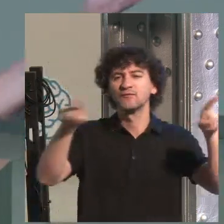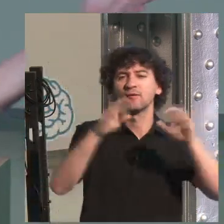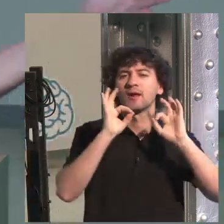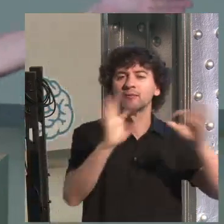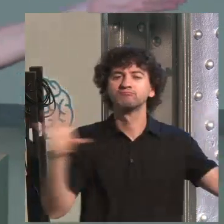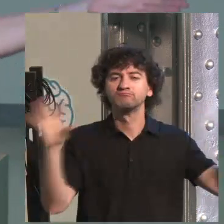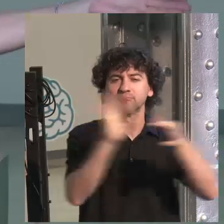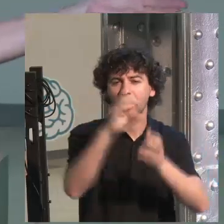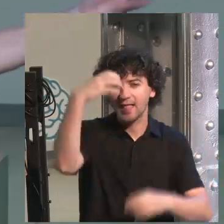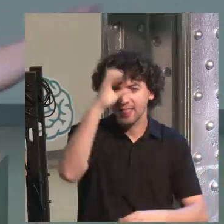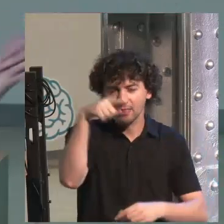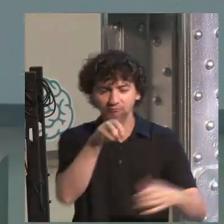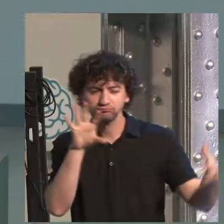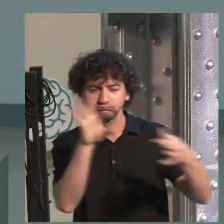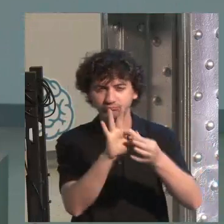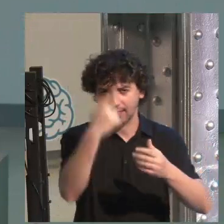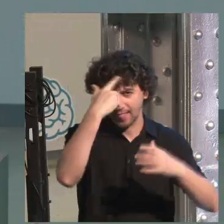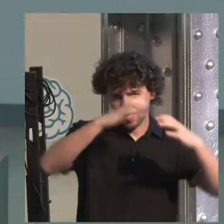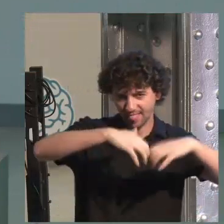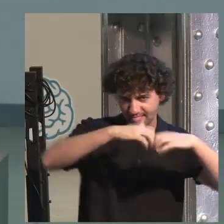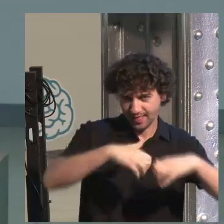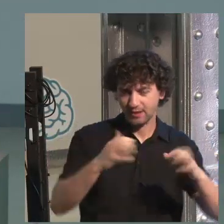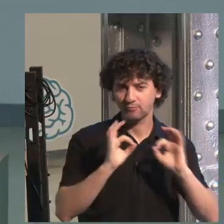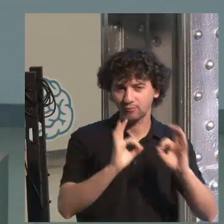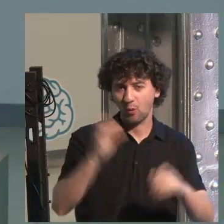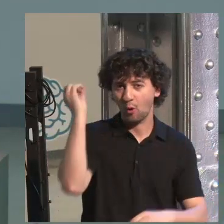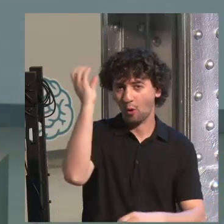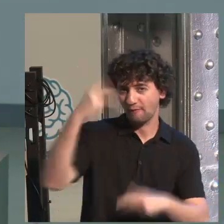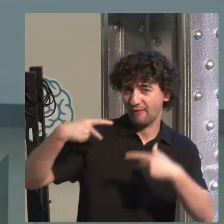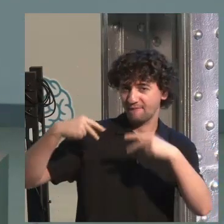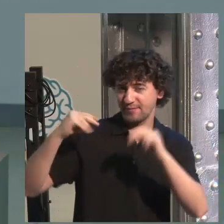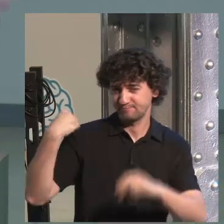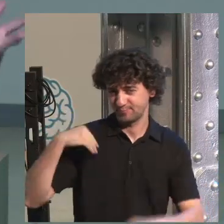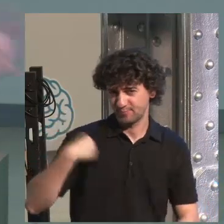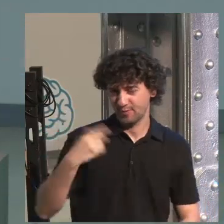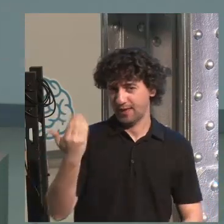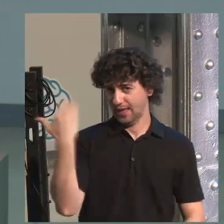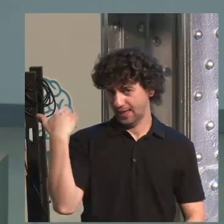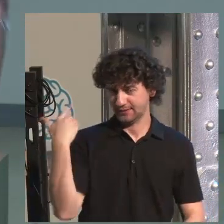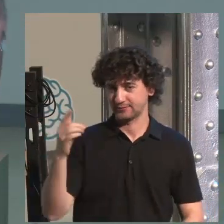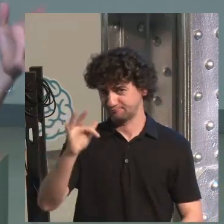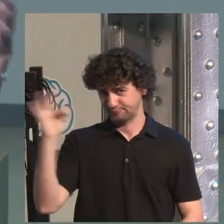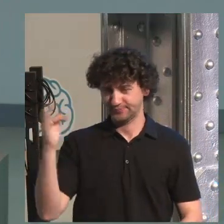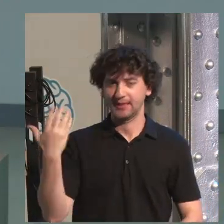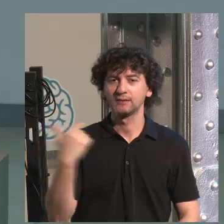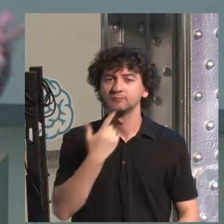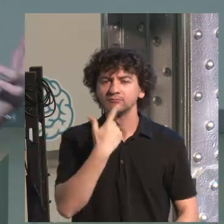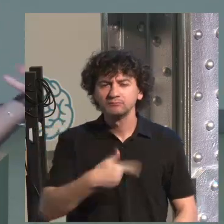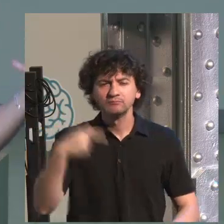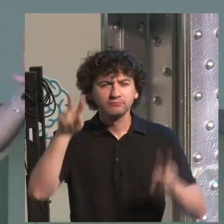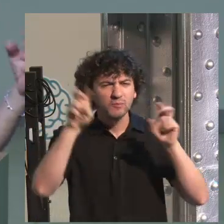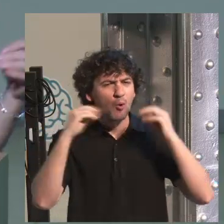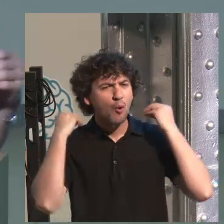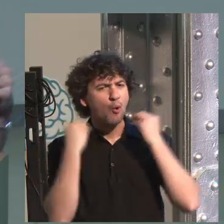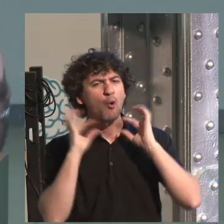cerebro que acompañaba al final de la conferencia que nos ha dado Juan Sasua, donde hemos aprendido muchas cosas. Por ejemplo, yo andaba pensando en lo del